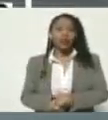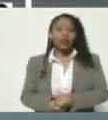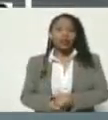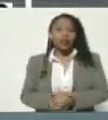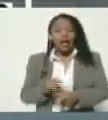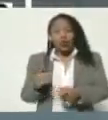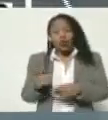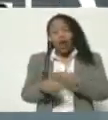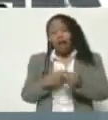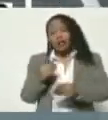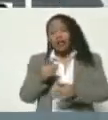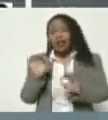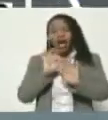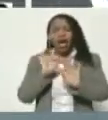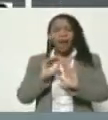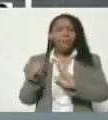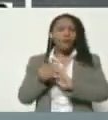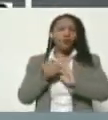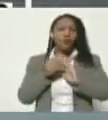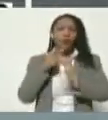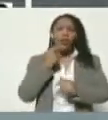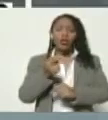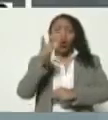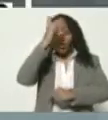Prácticamente no ha habido incidentes, como dijo Diosdado.